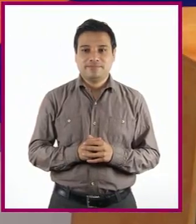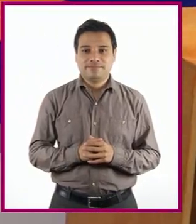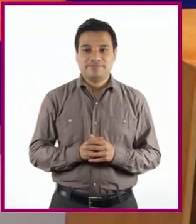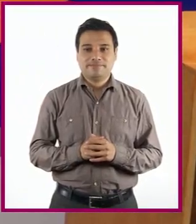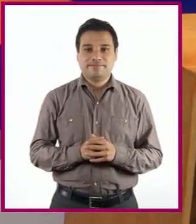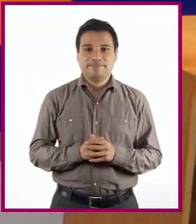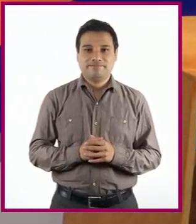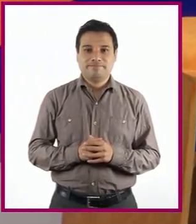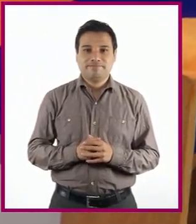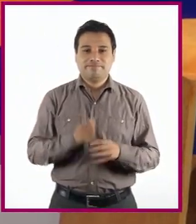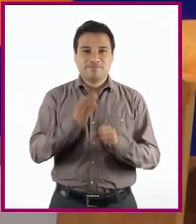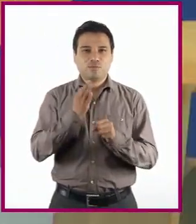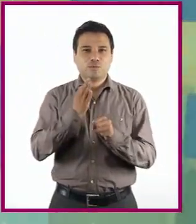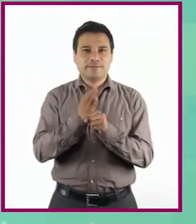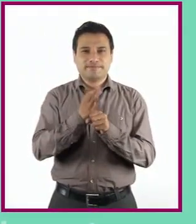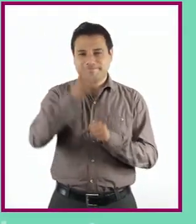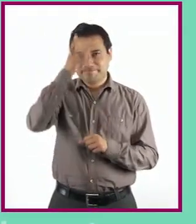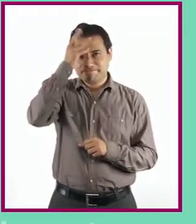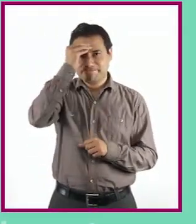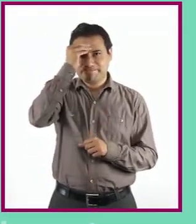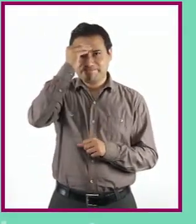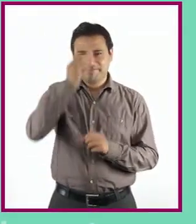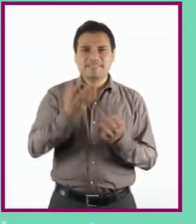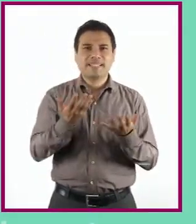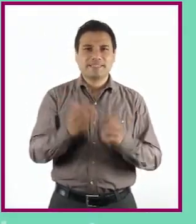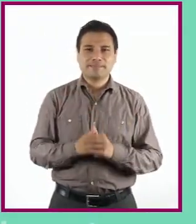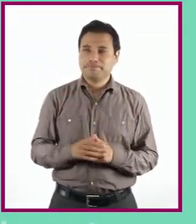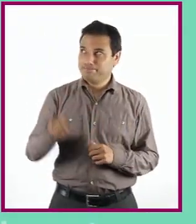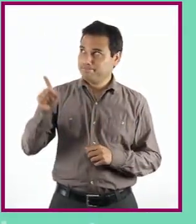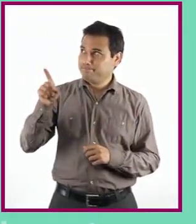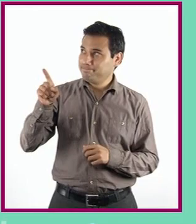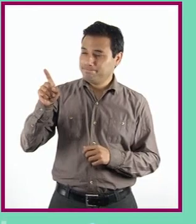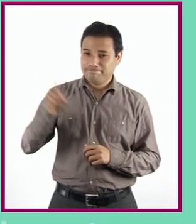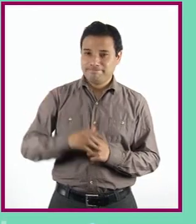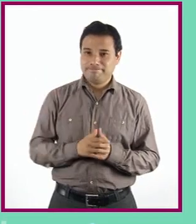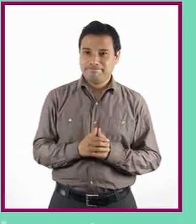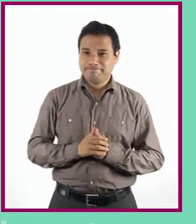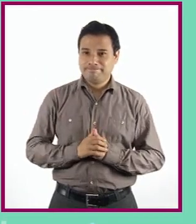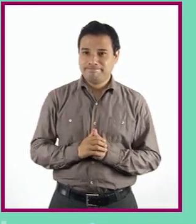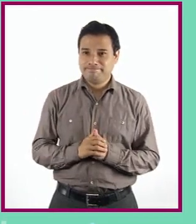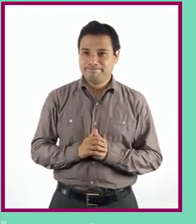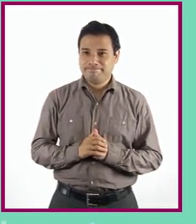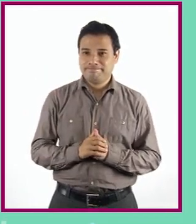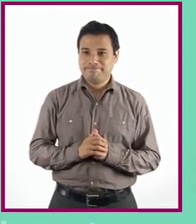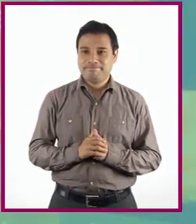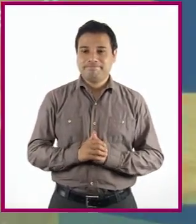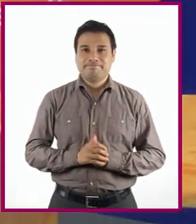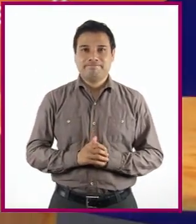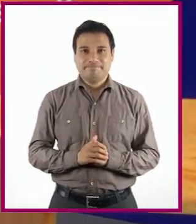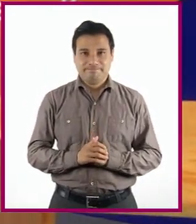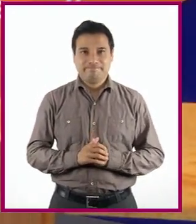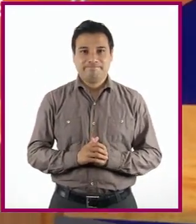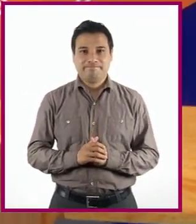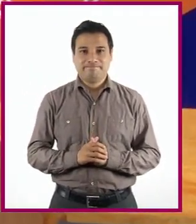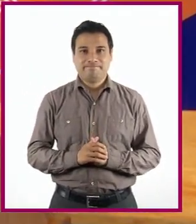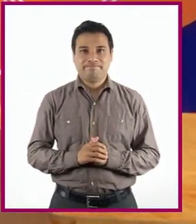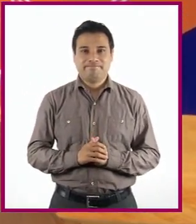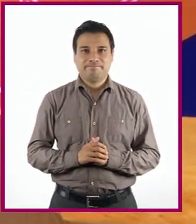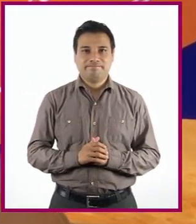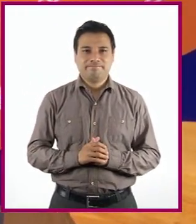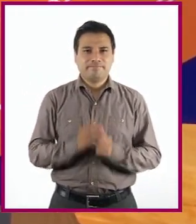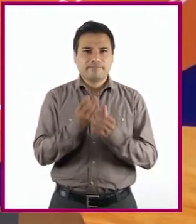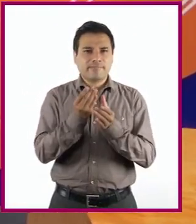Con el aprendizaje esperado, jerarquiza las acciones de la autobiografía en un orden cronológico y coherente. Se